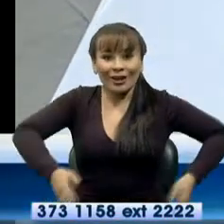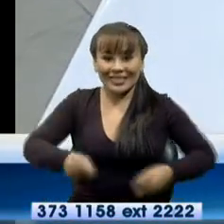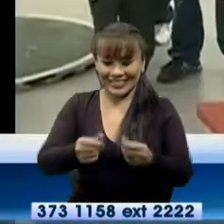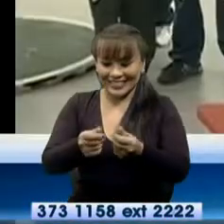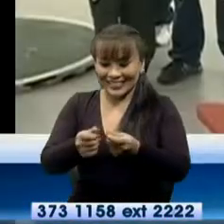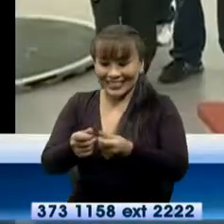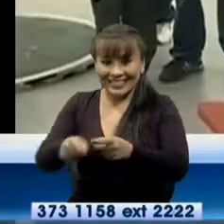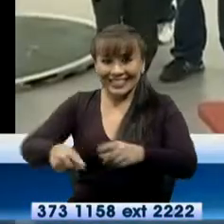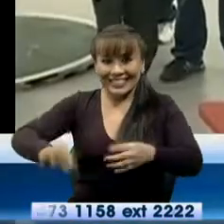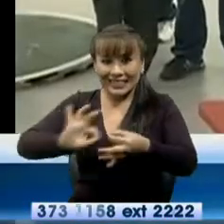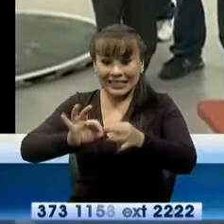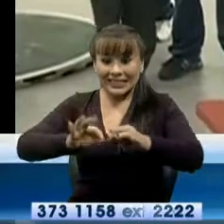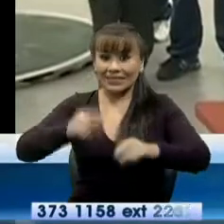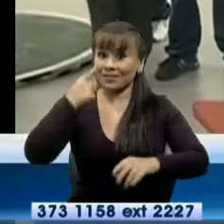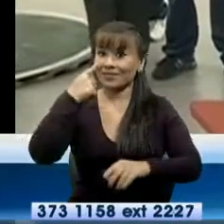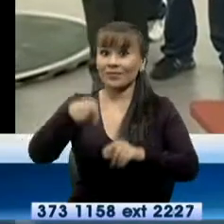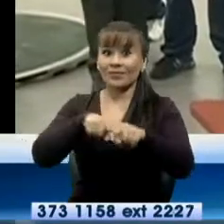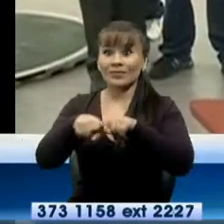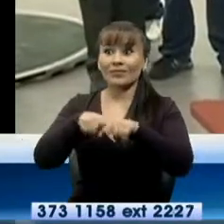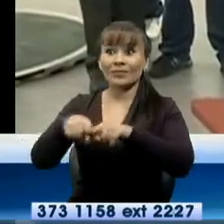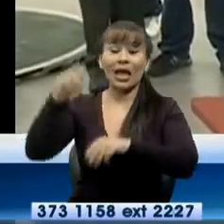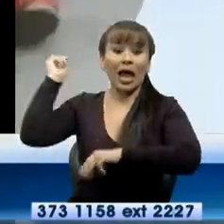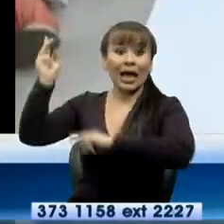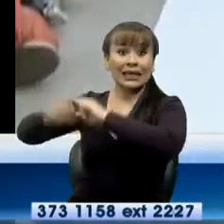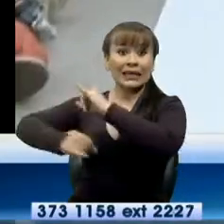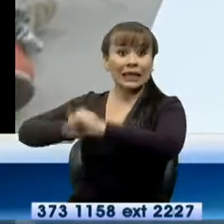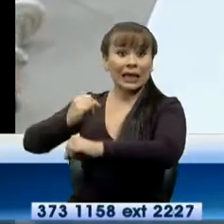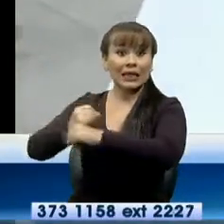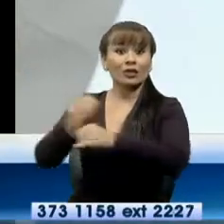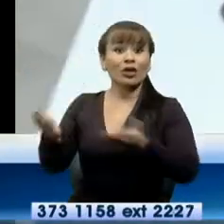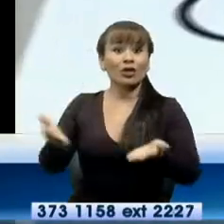y es la preparación para el torneo internacional a realizarse en la